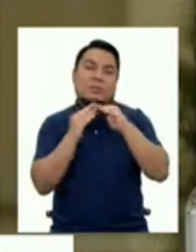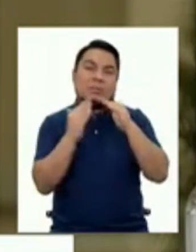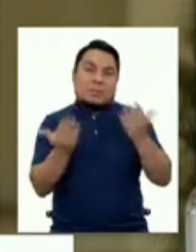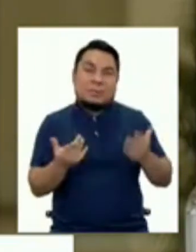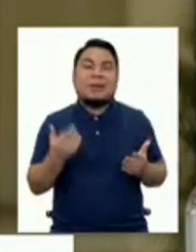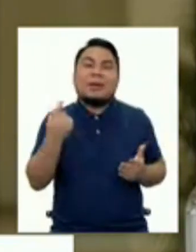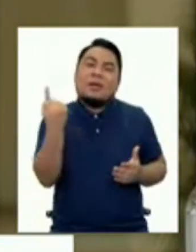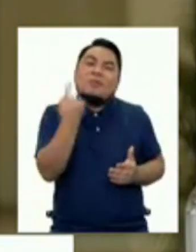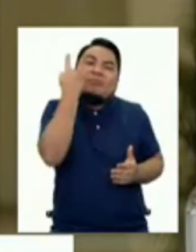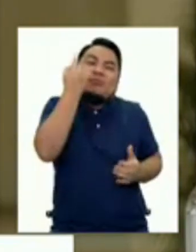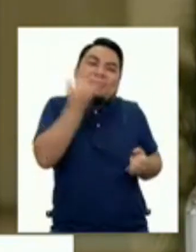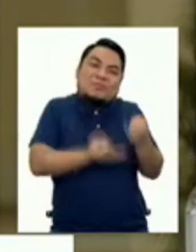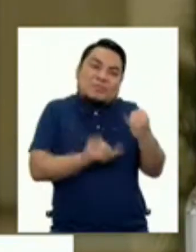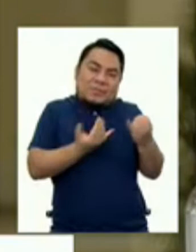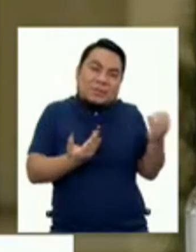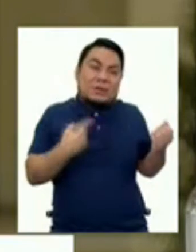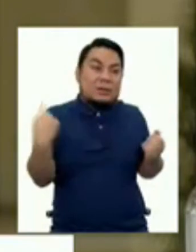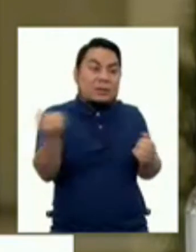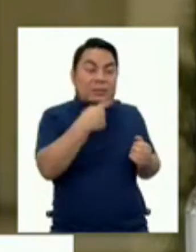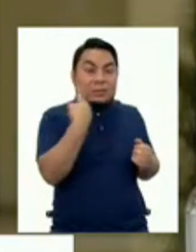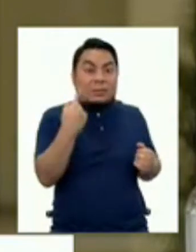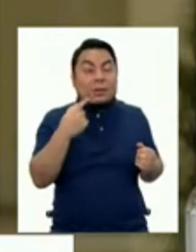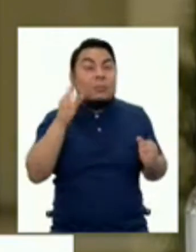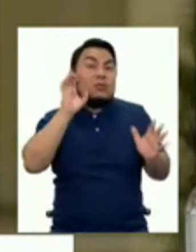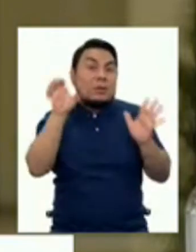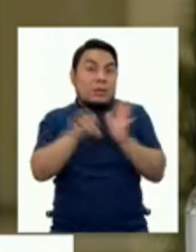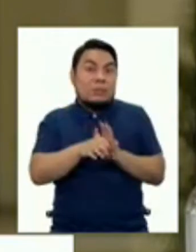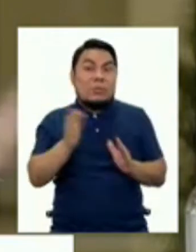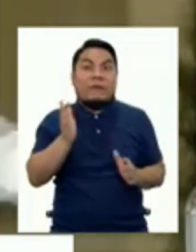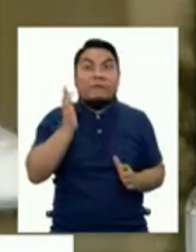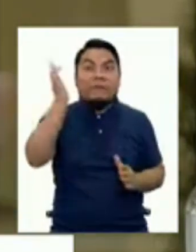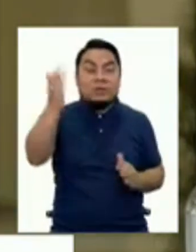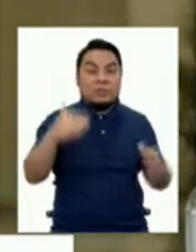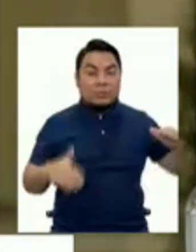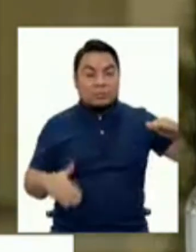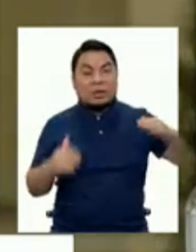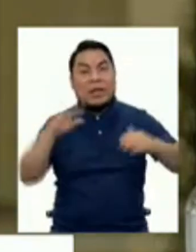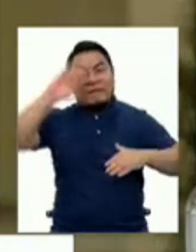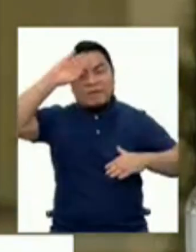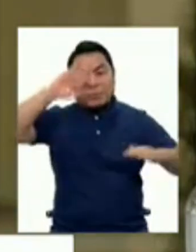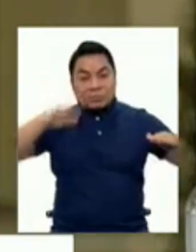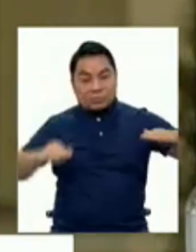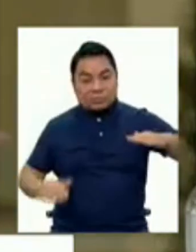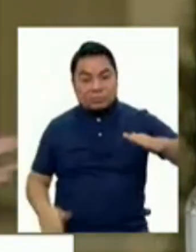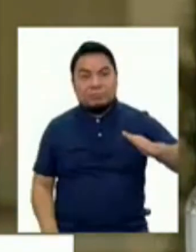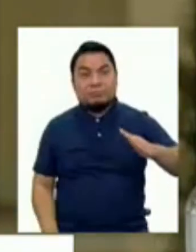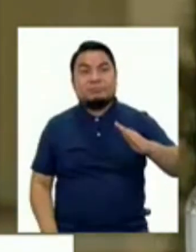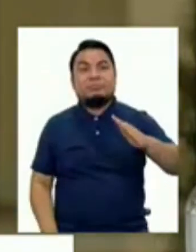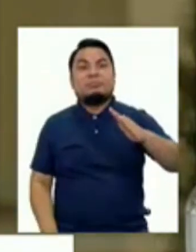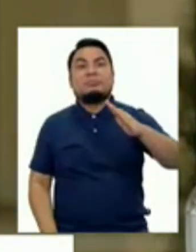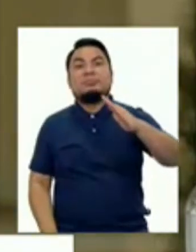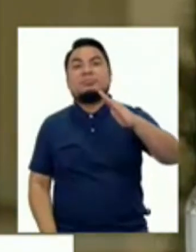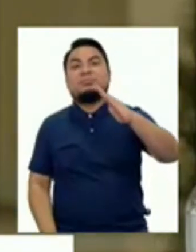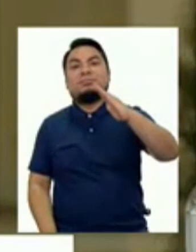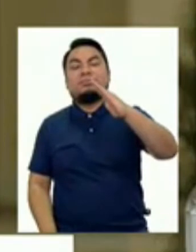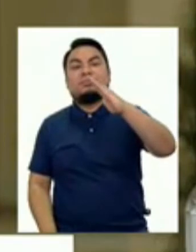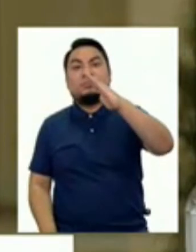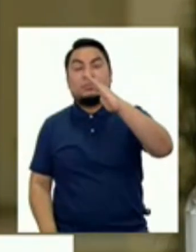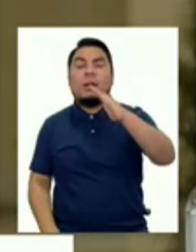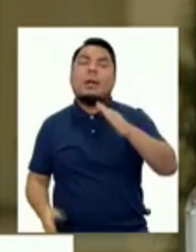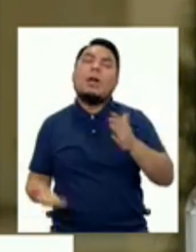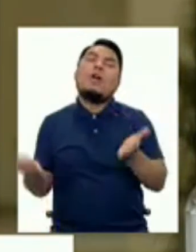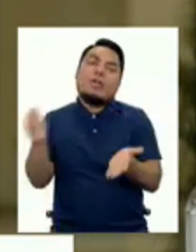que eso es la última opción y por eso es que hoy estamos prácticamente 2 horas aquí conversando con los